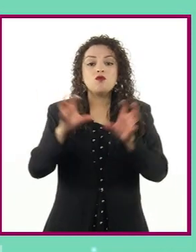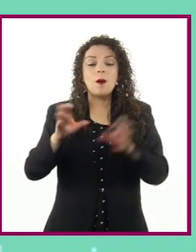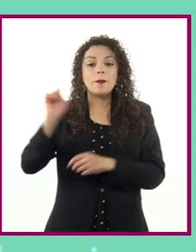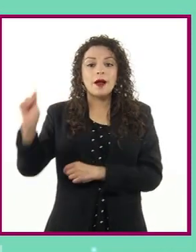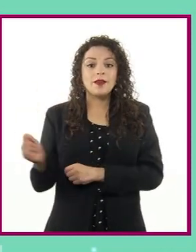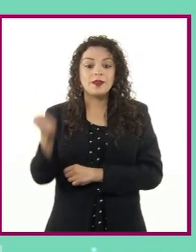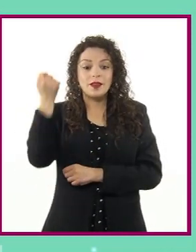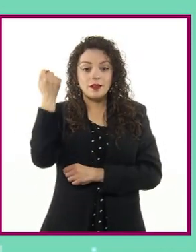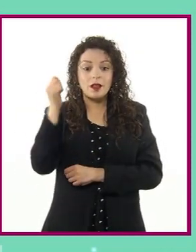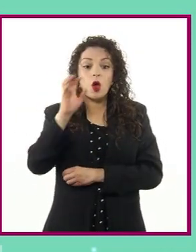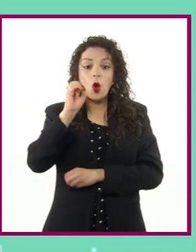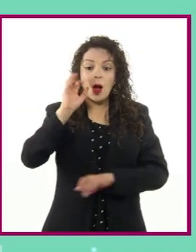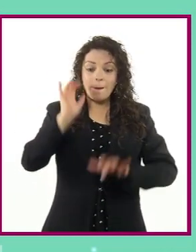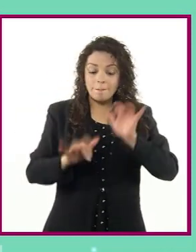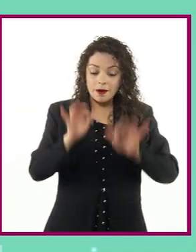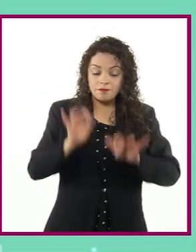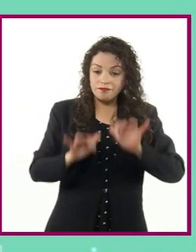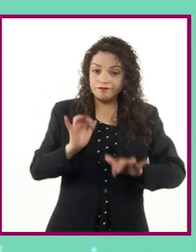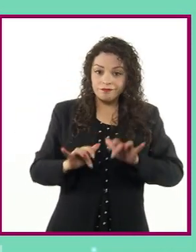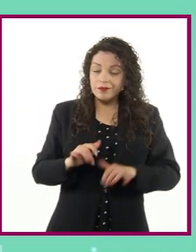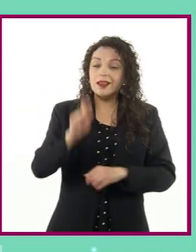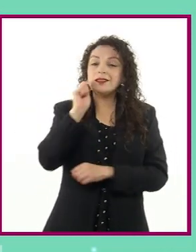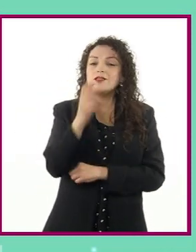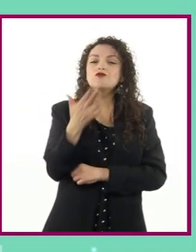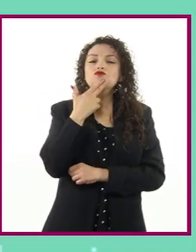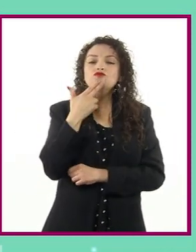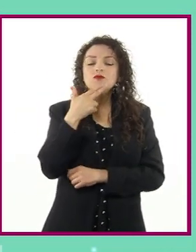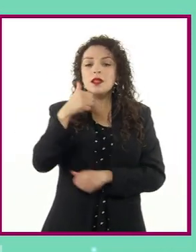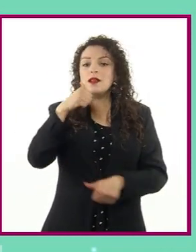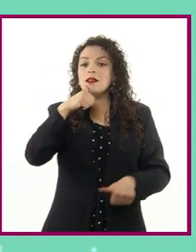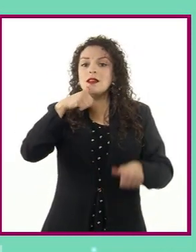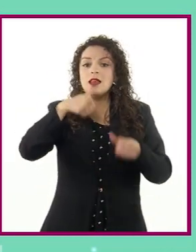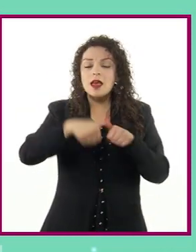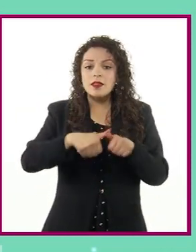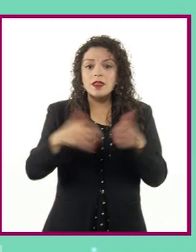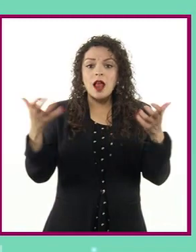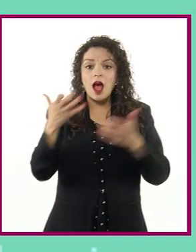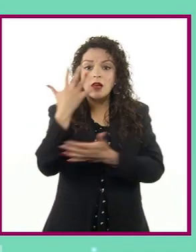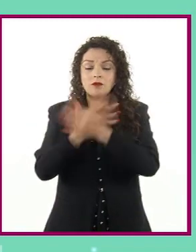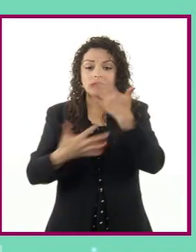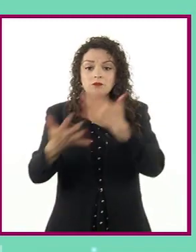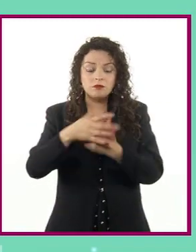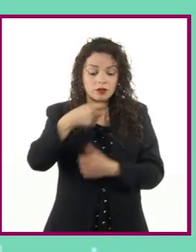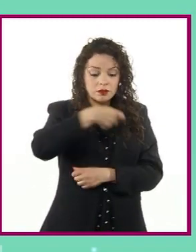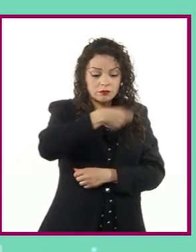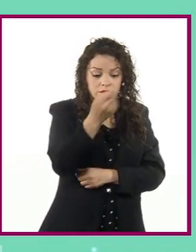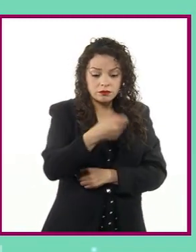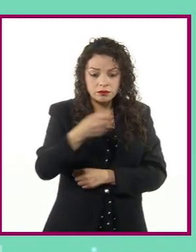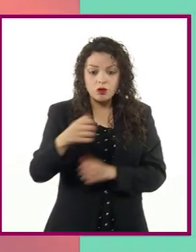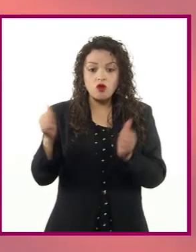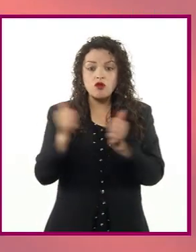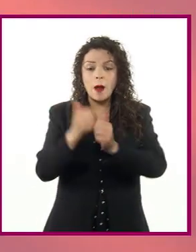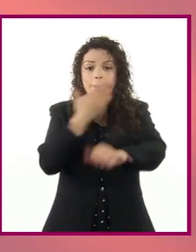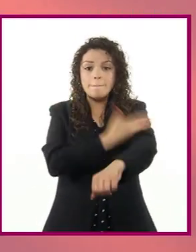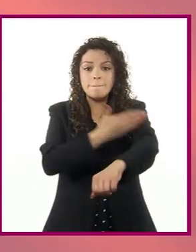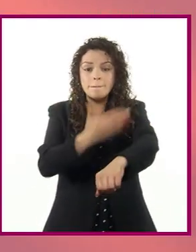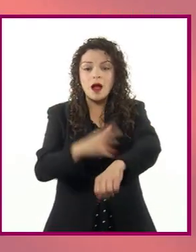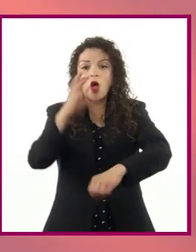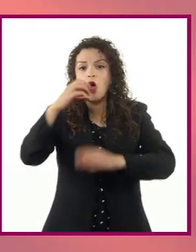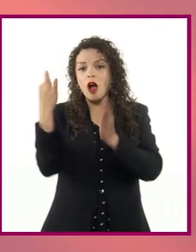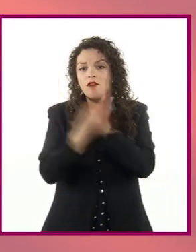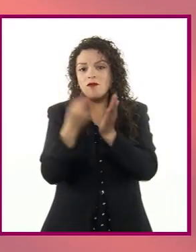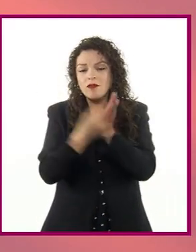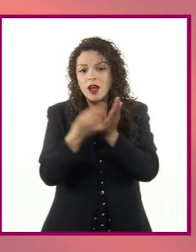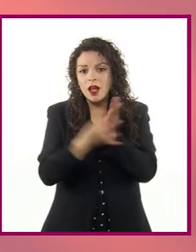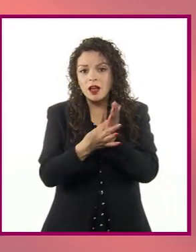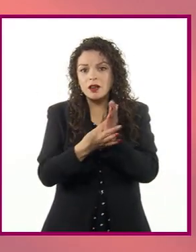incluso las máquinas de escribir. Se utilizaba cuando las letras se configuraban a mano utilizando bloques de madera o metal y se